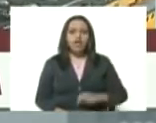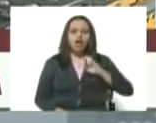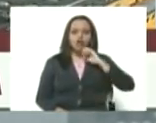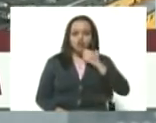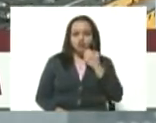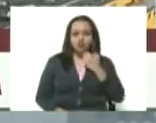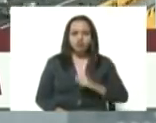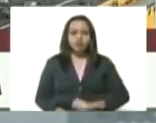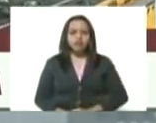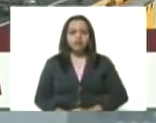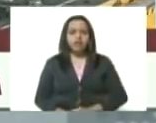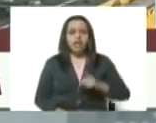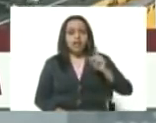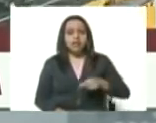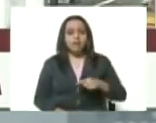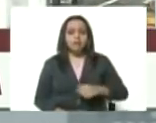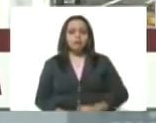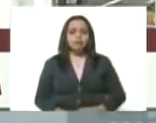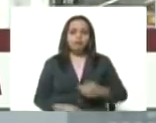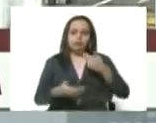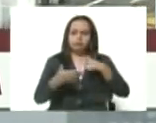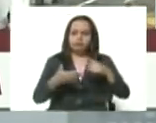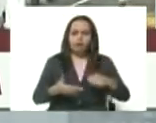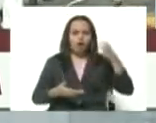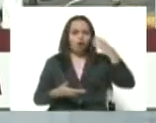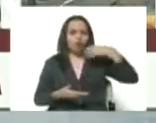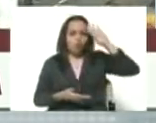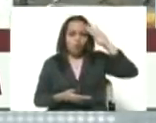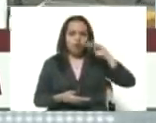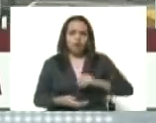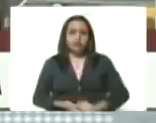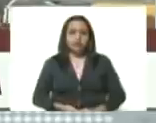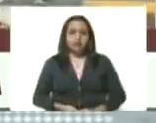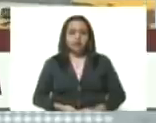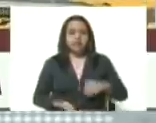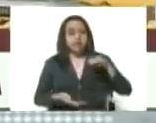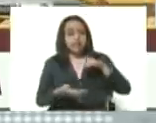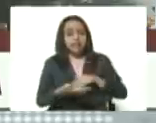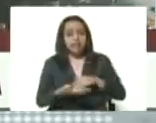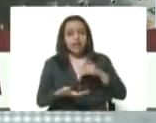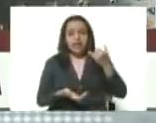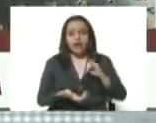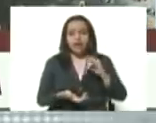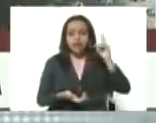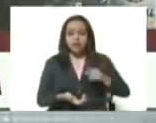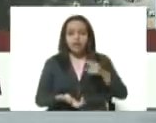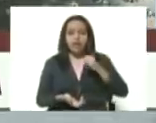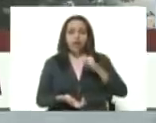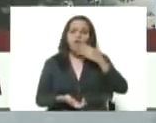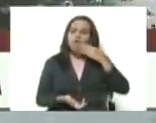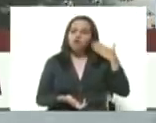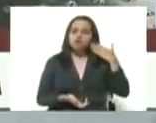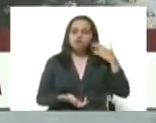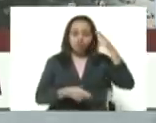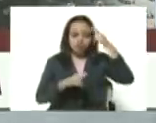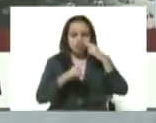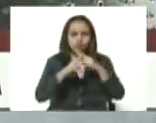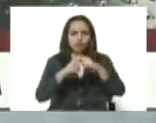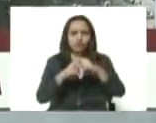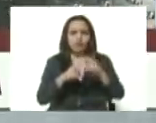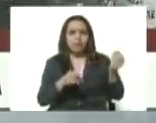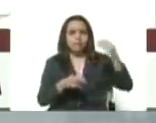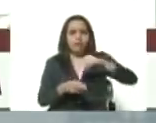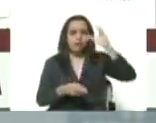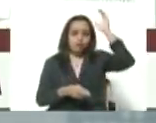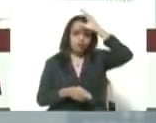Rusia, Irán, Cuba, siempre presente, y hoy tenemos el orgullo y el honor de sumar a la